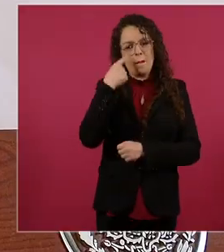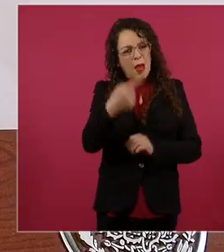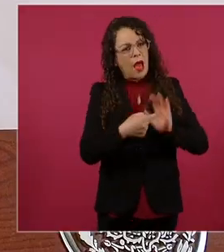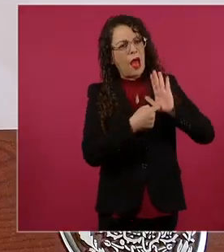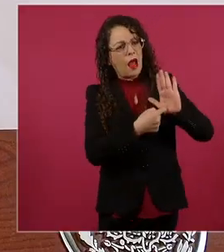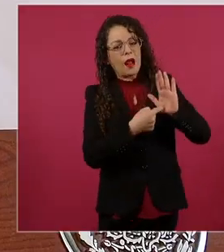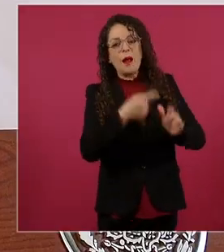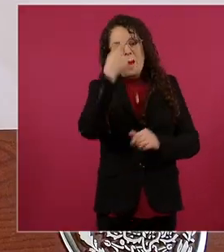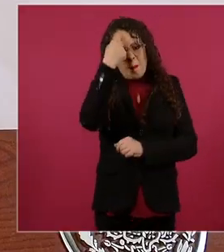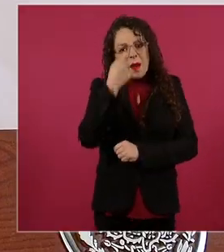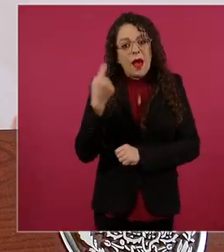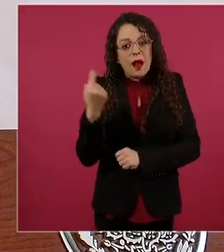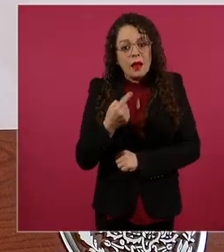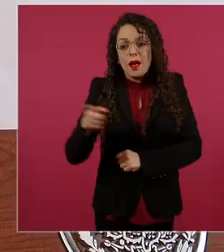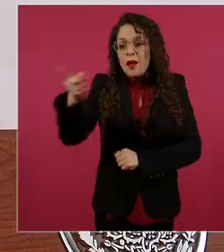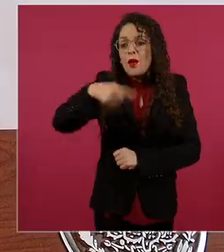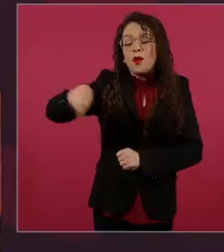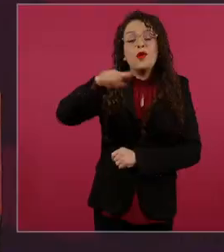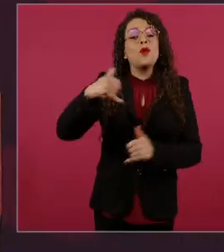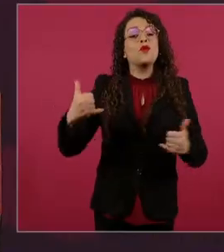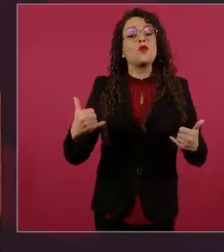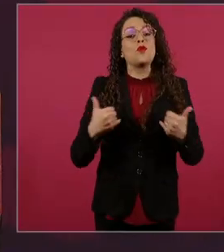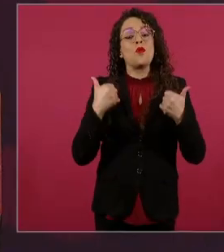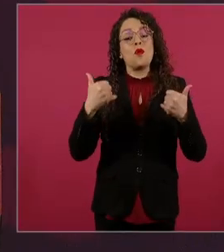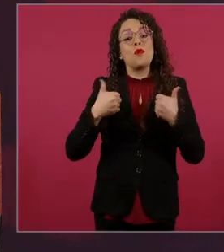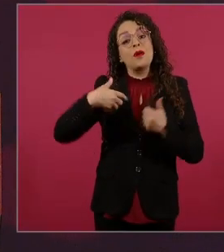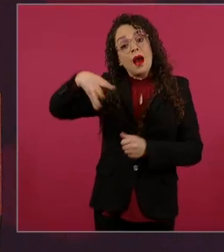para que se acabe con la simulación